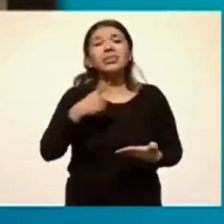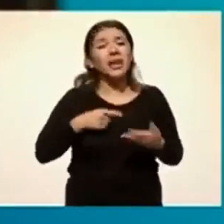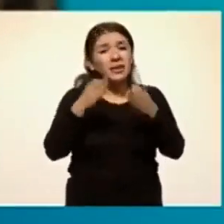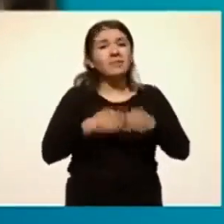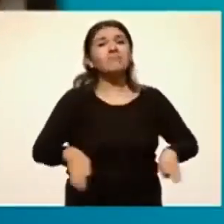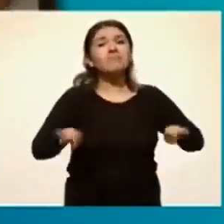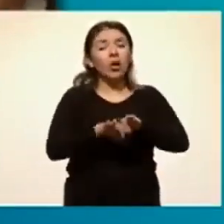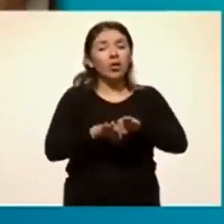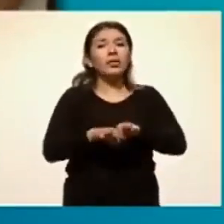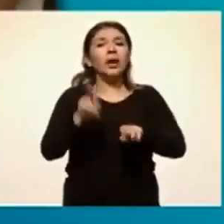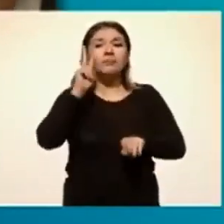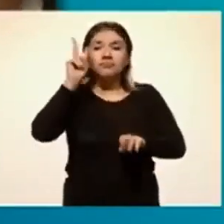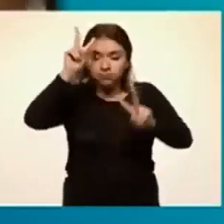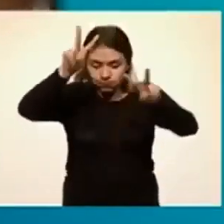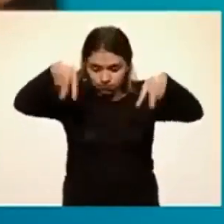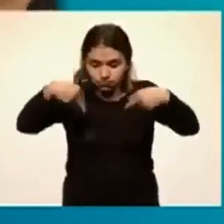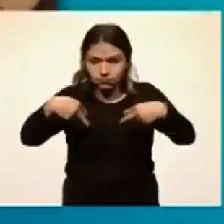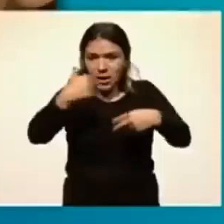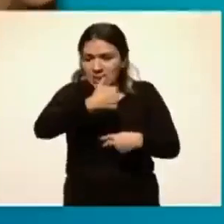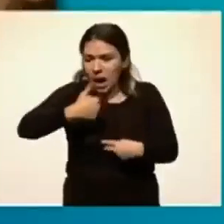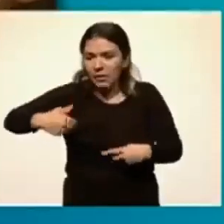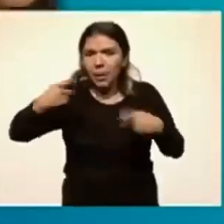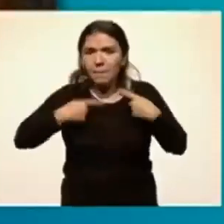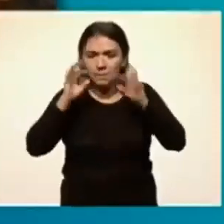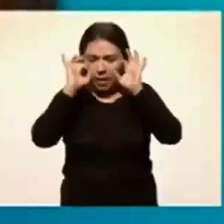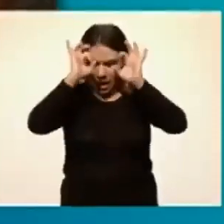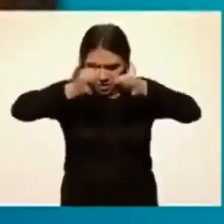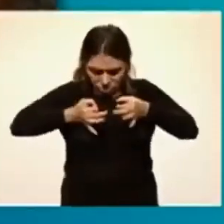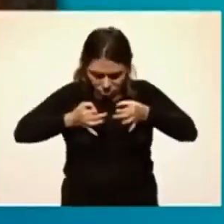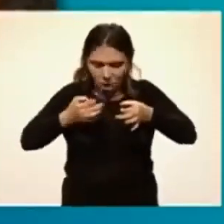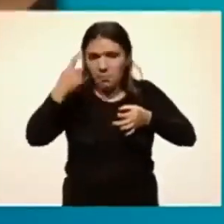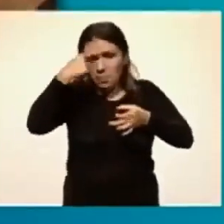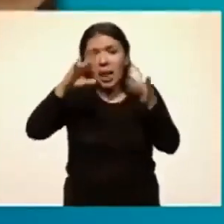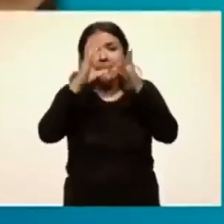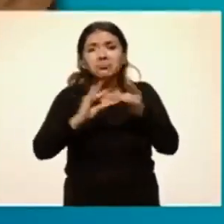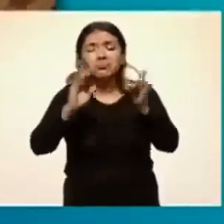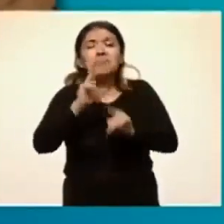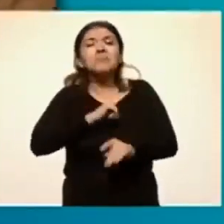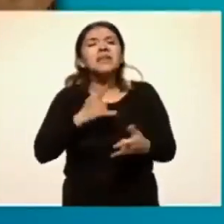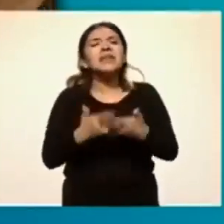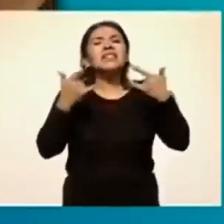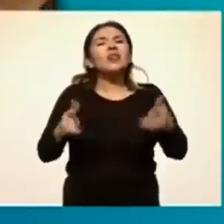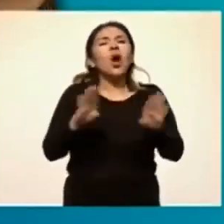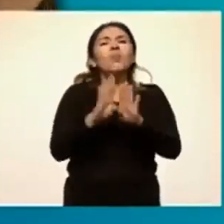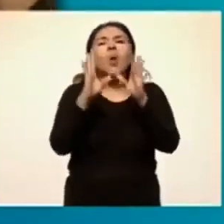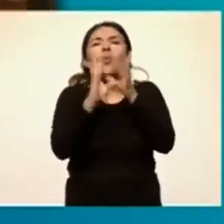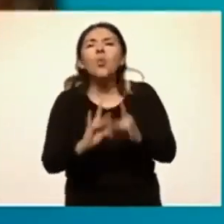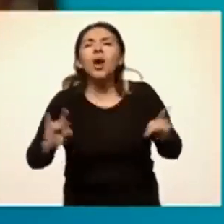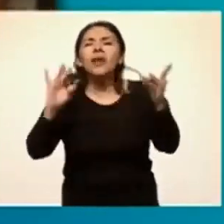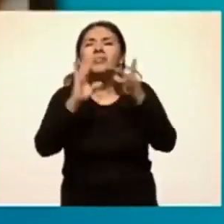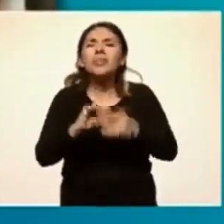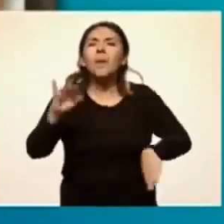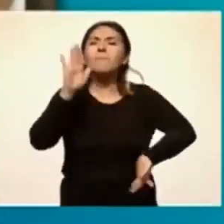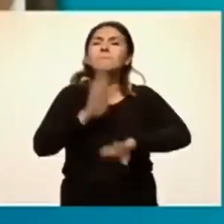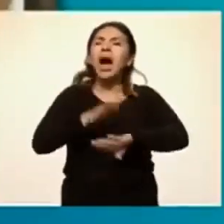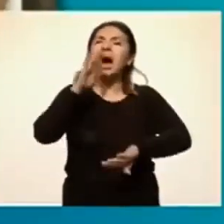importante voltear la mirada a cada uno de nosotros y tratar de contar un cuento de nosotros mismos de una manera muchísimo